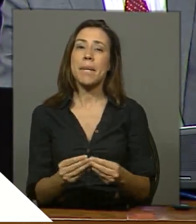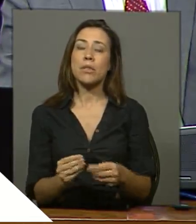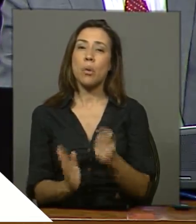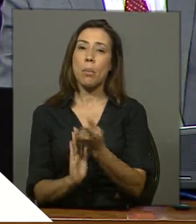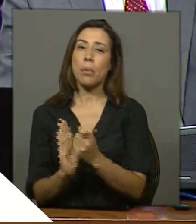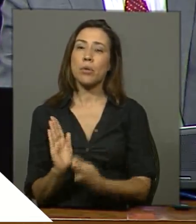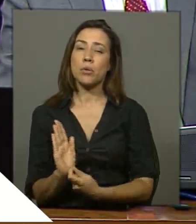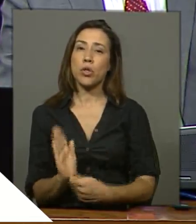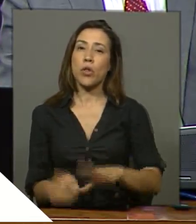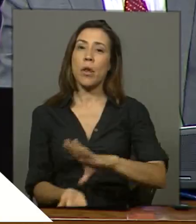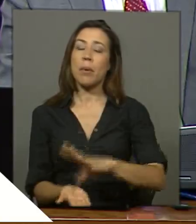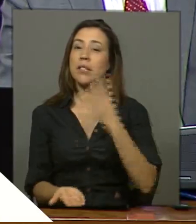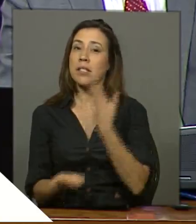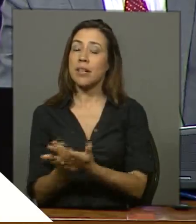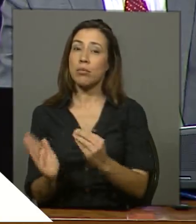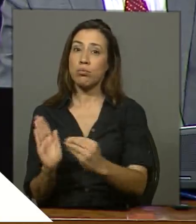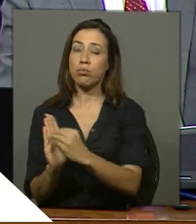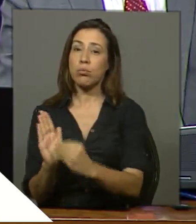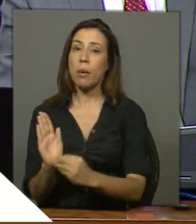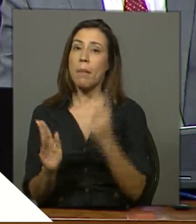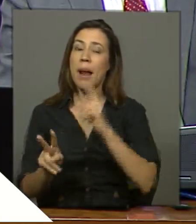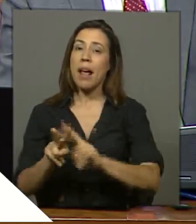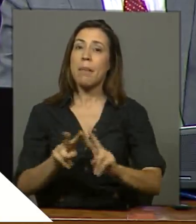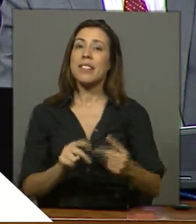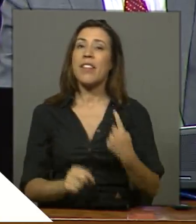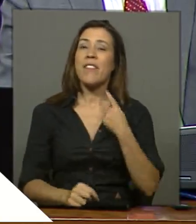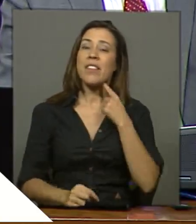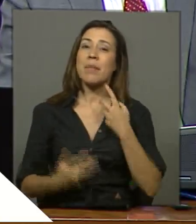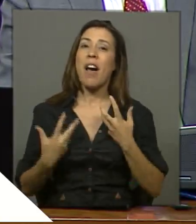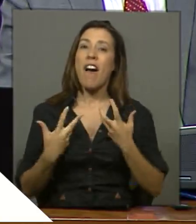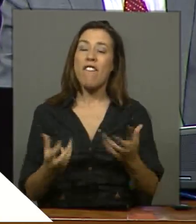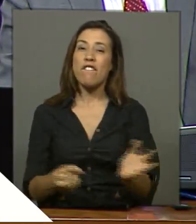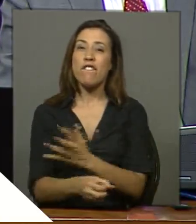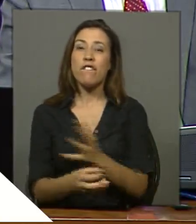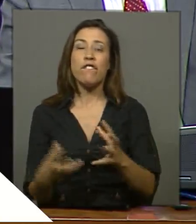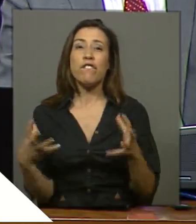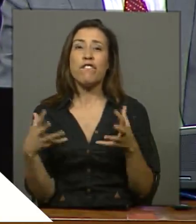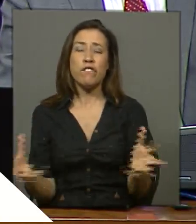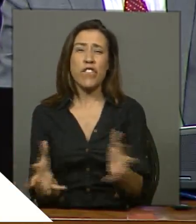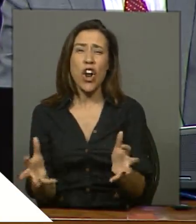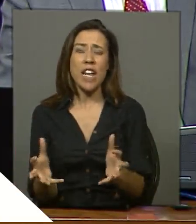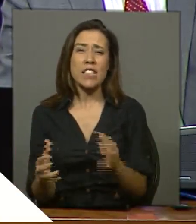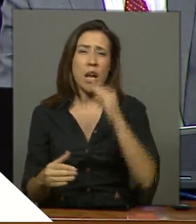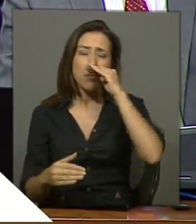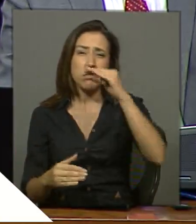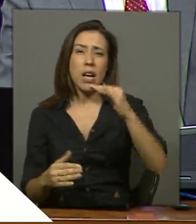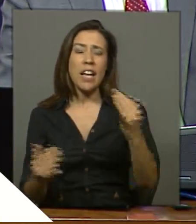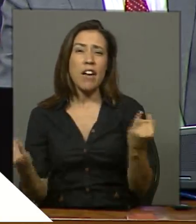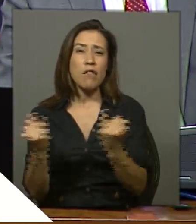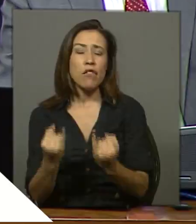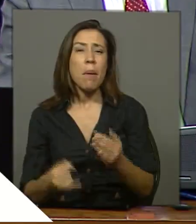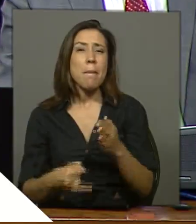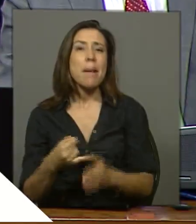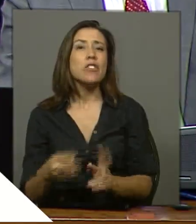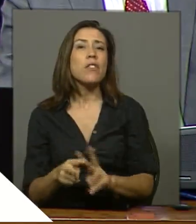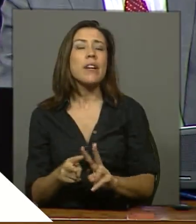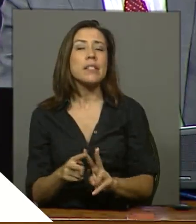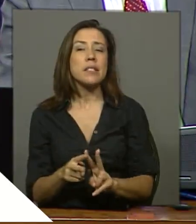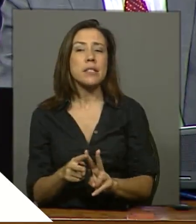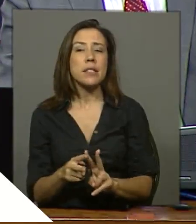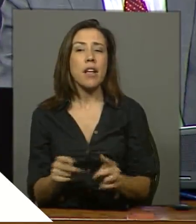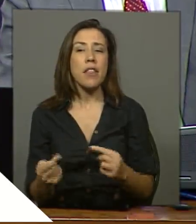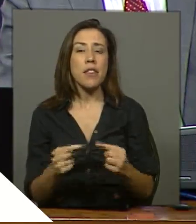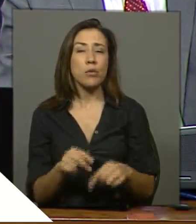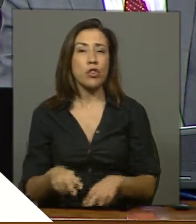presupuesto de la nación contempla para reparación de víctimas de violencia rural en qué plazos y con Qué mecanismo se implementará la ejecución